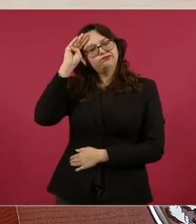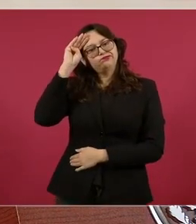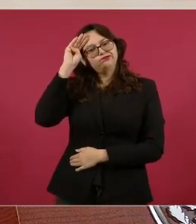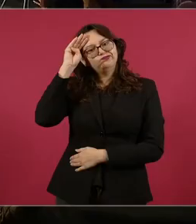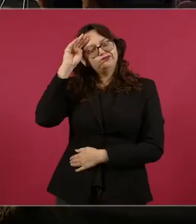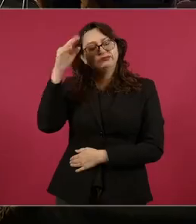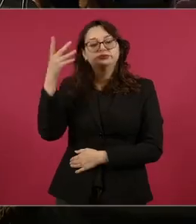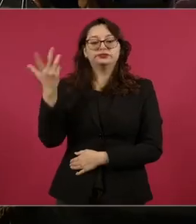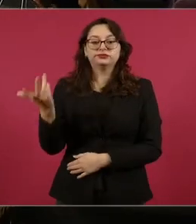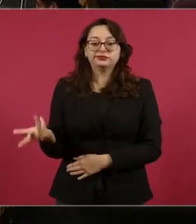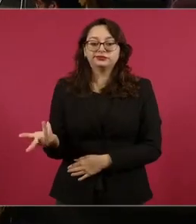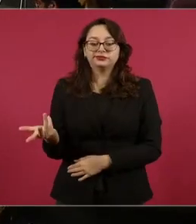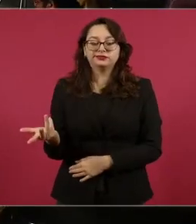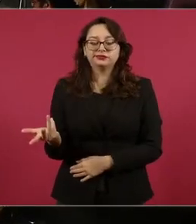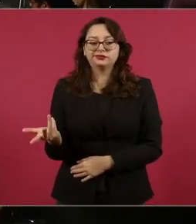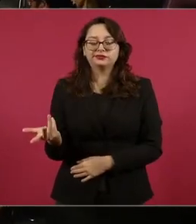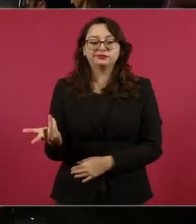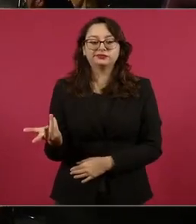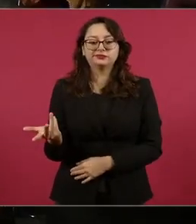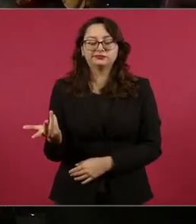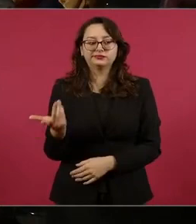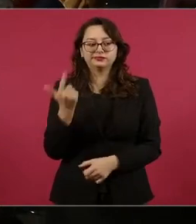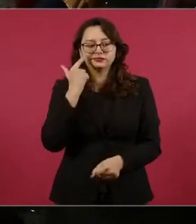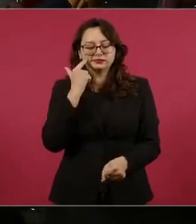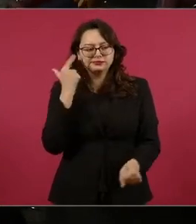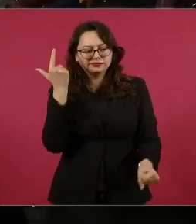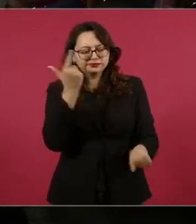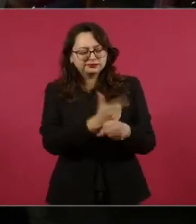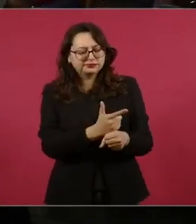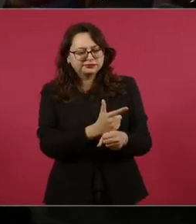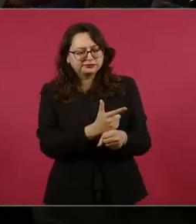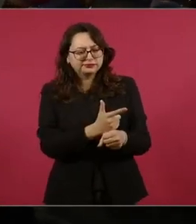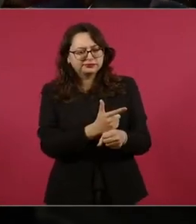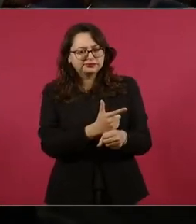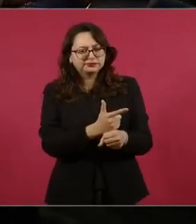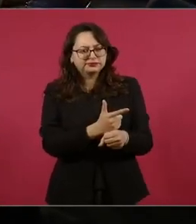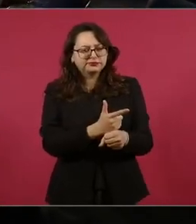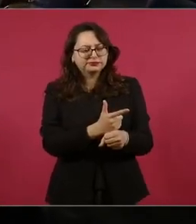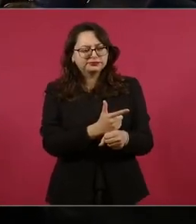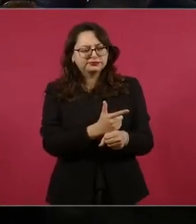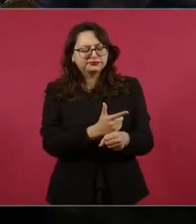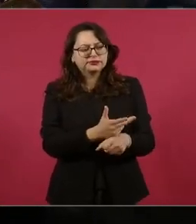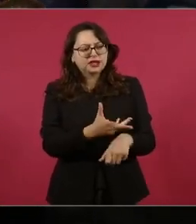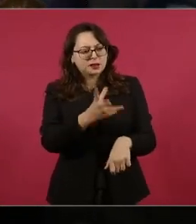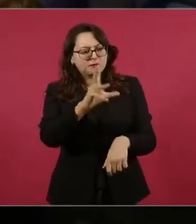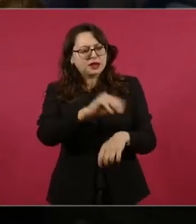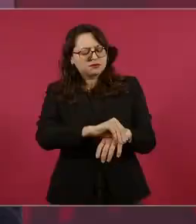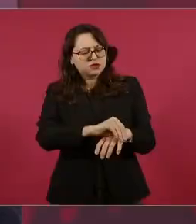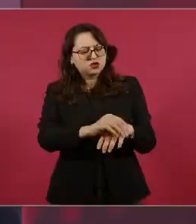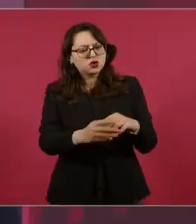eh encontramos descubrimos de que en la